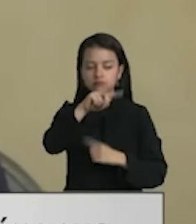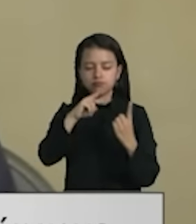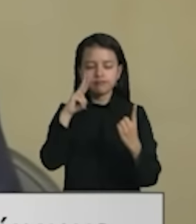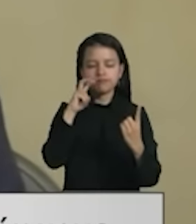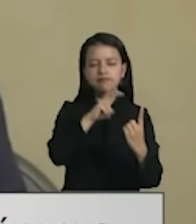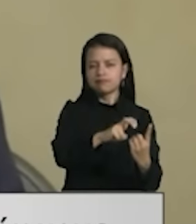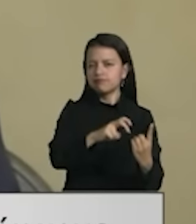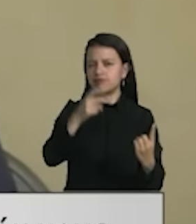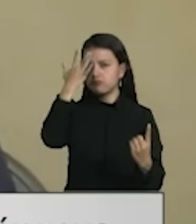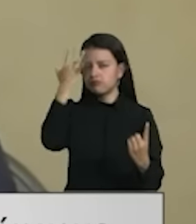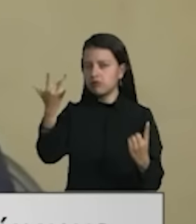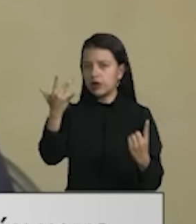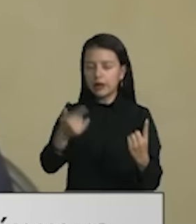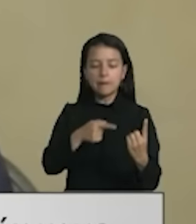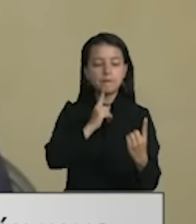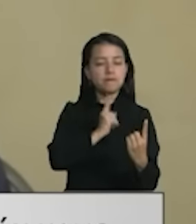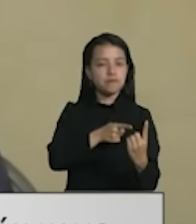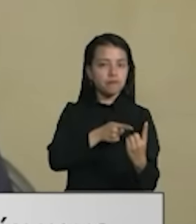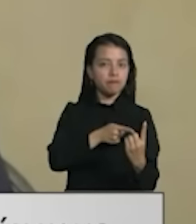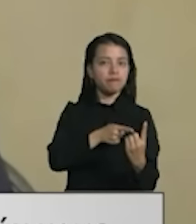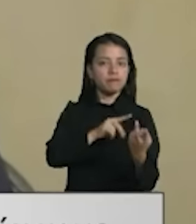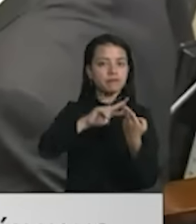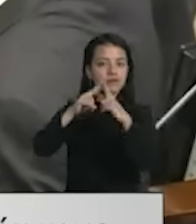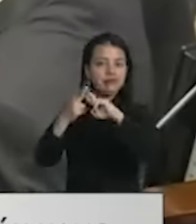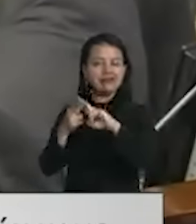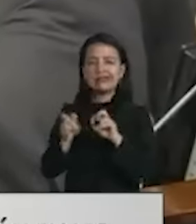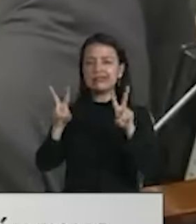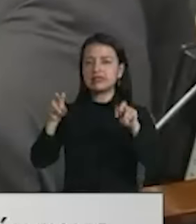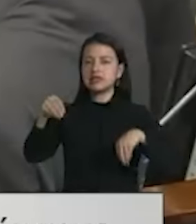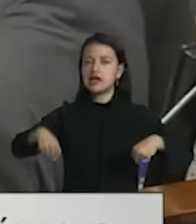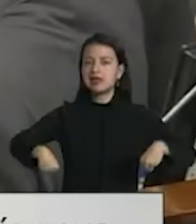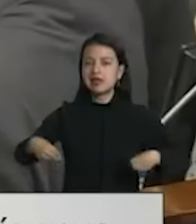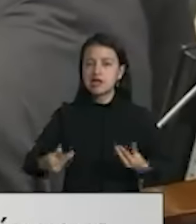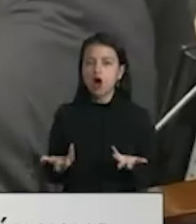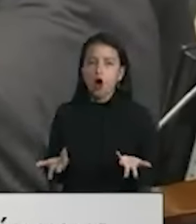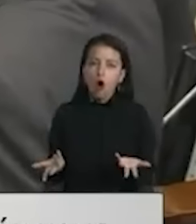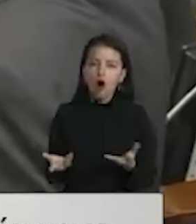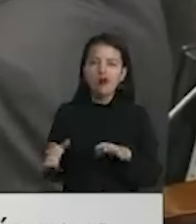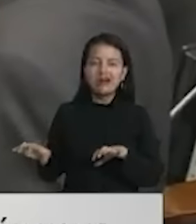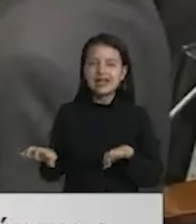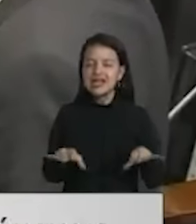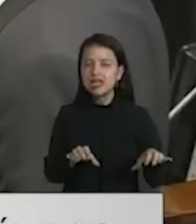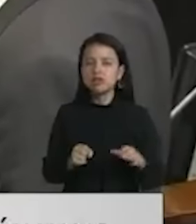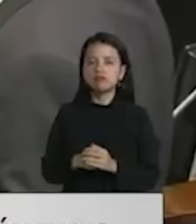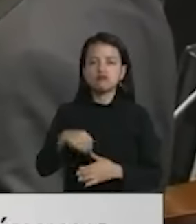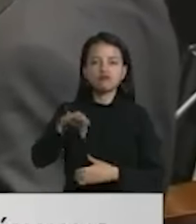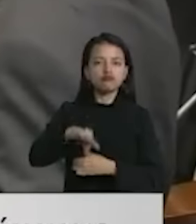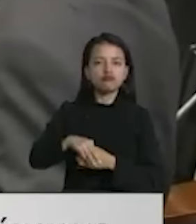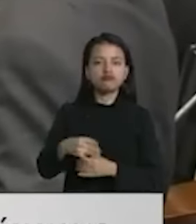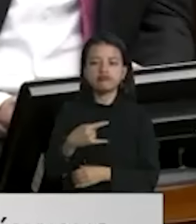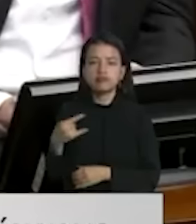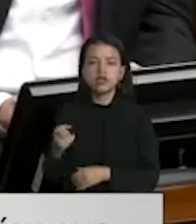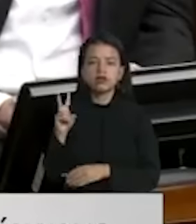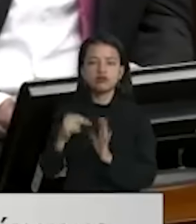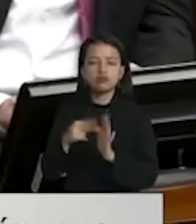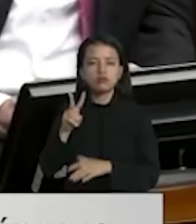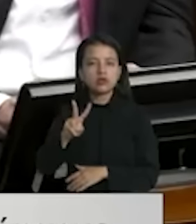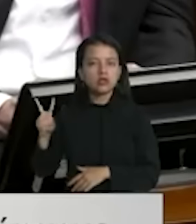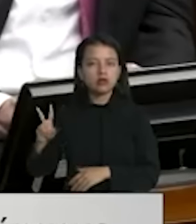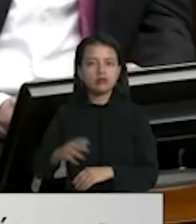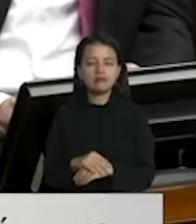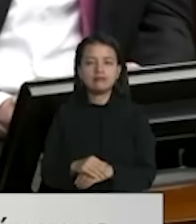previa contra el senador Iván Name Vázquez por presuntas irregularidades en el proceso electoral de marzo de 2022, en el que se